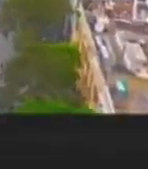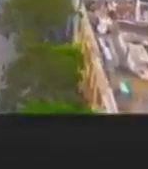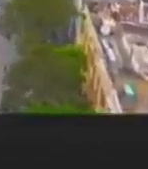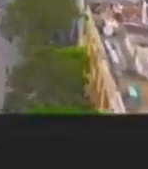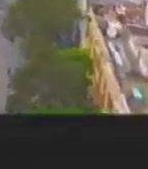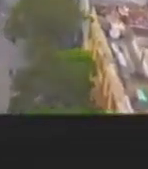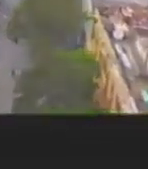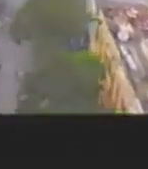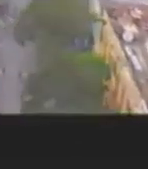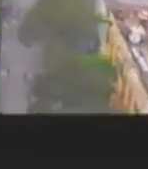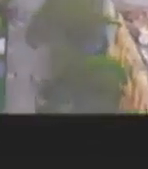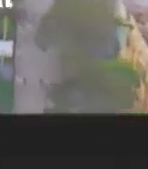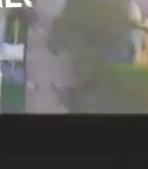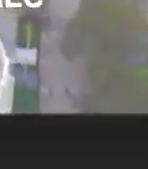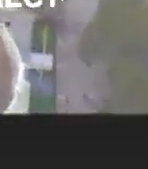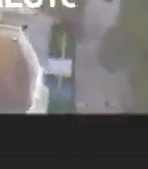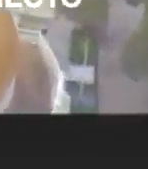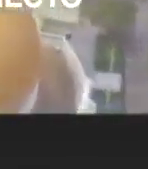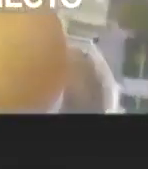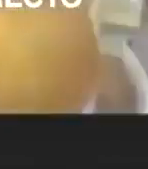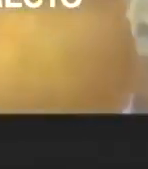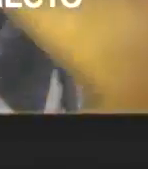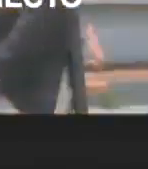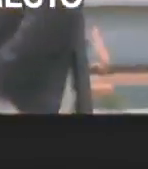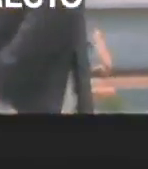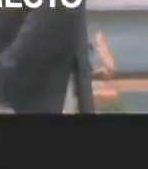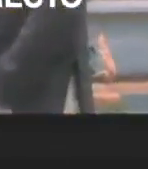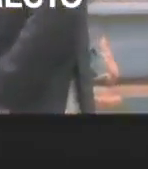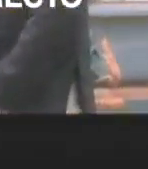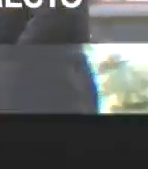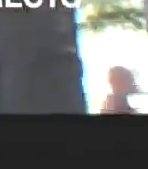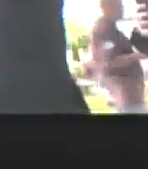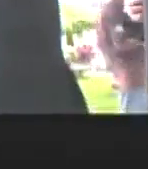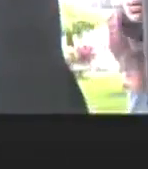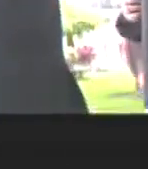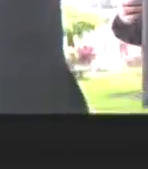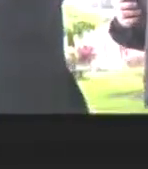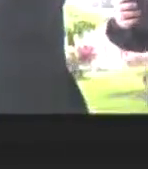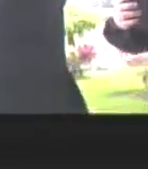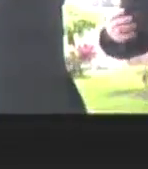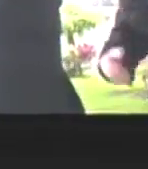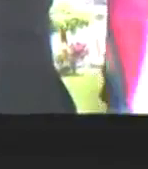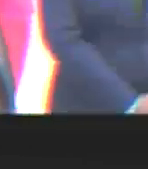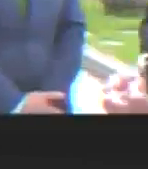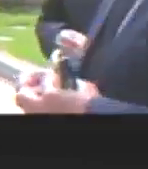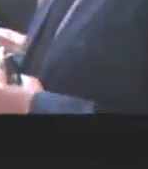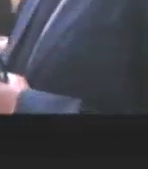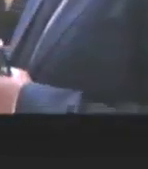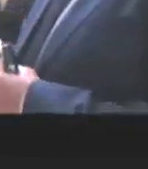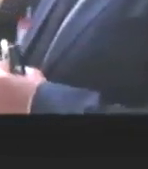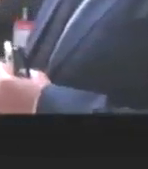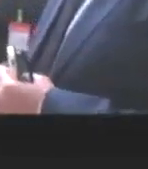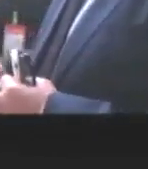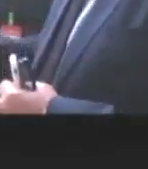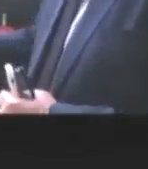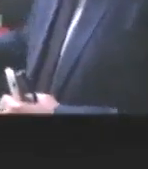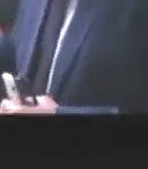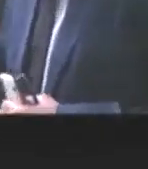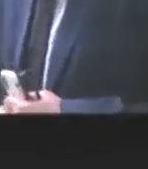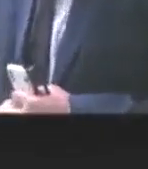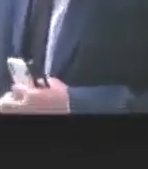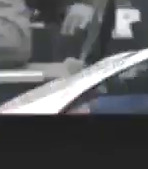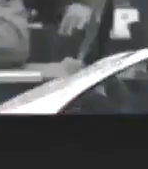El Parlamento es el organismo político más cercano al poder originario, al pueblo, a ti. Allí